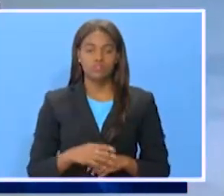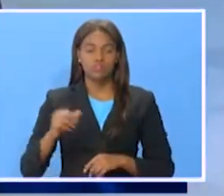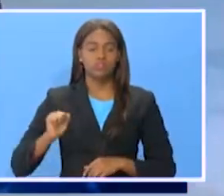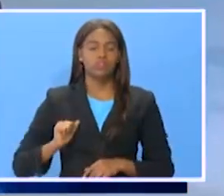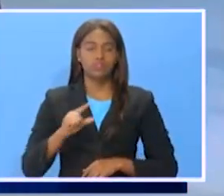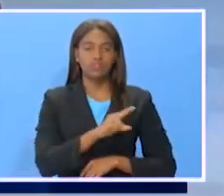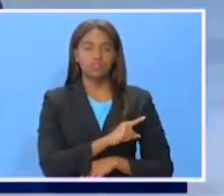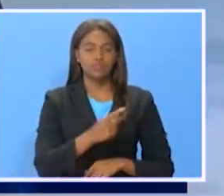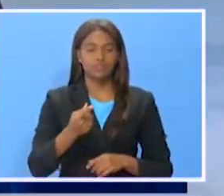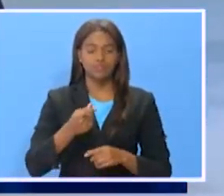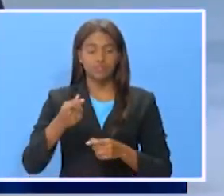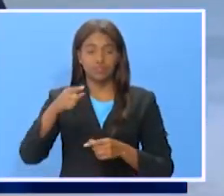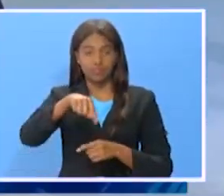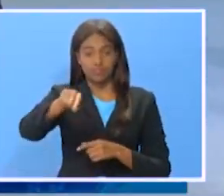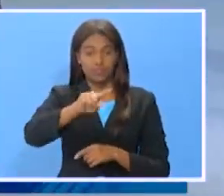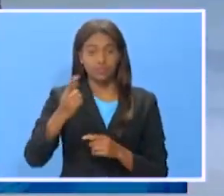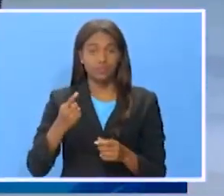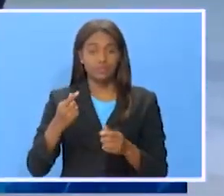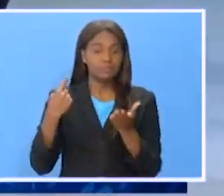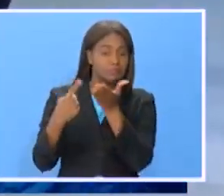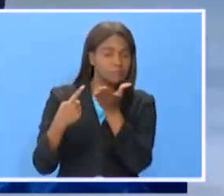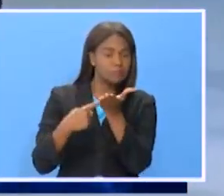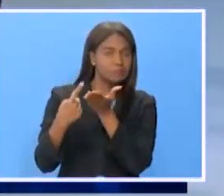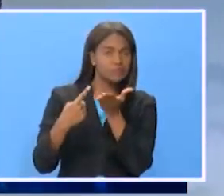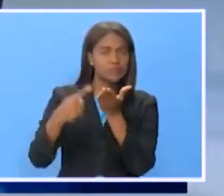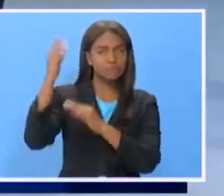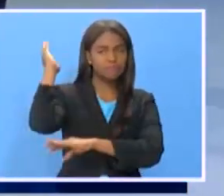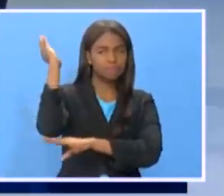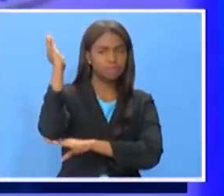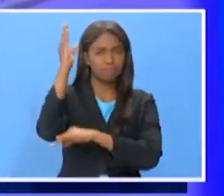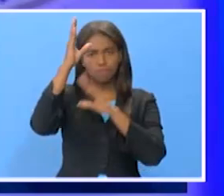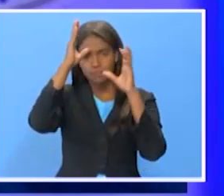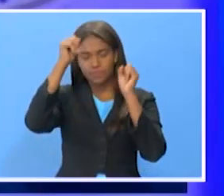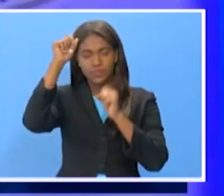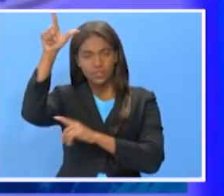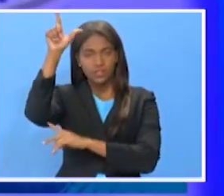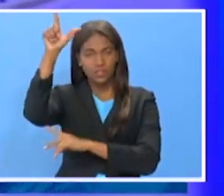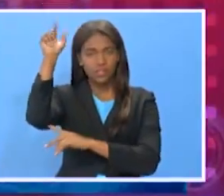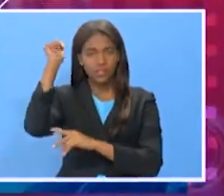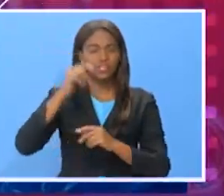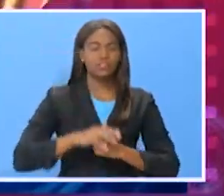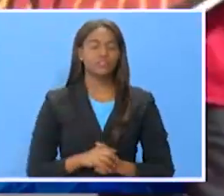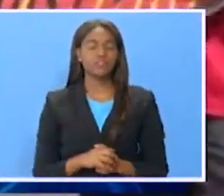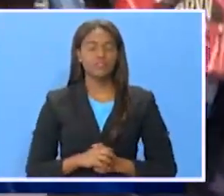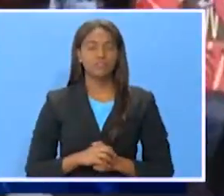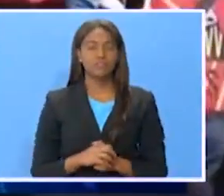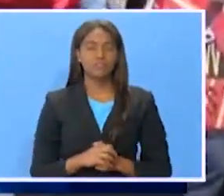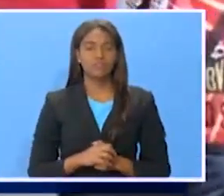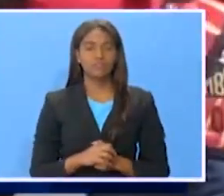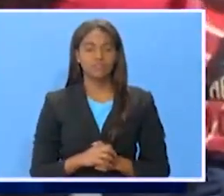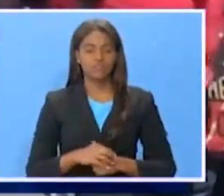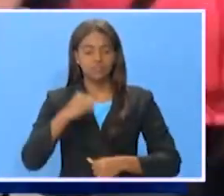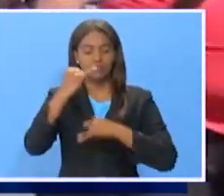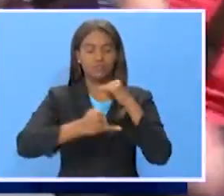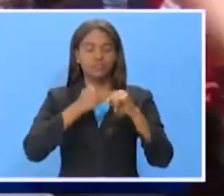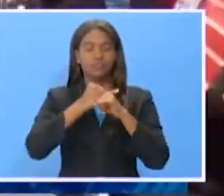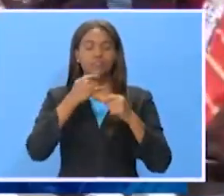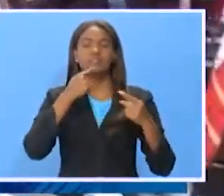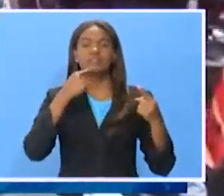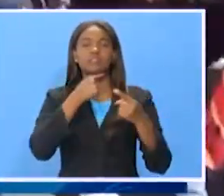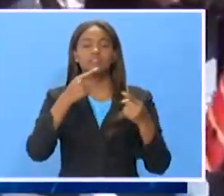Legisladores y consultor jurídico debaten alocución del presidente Luis Abinader. En las